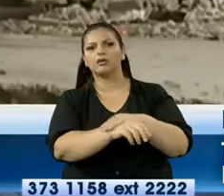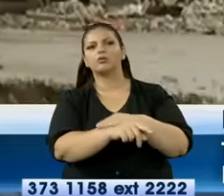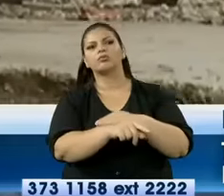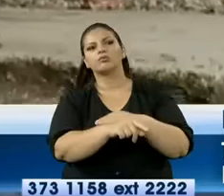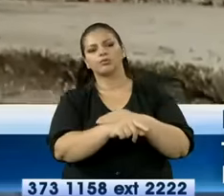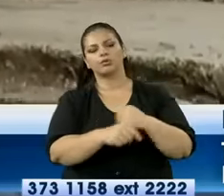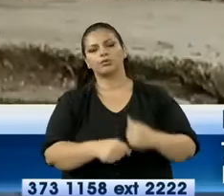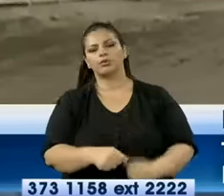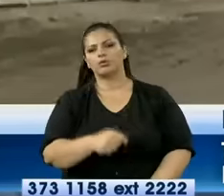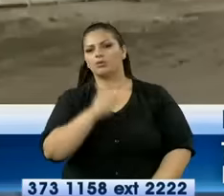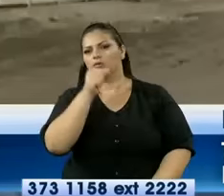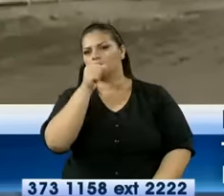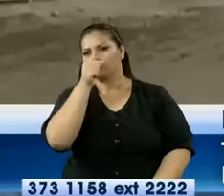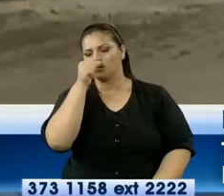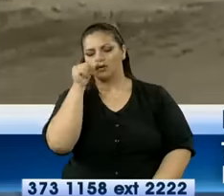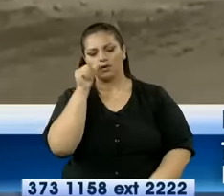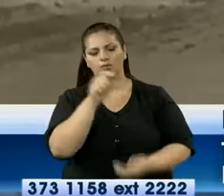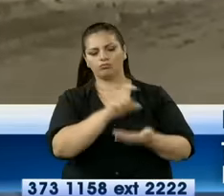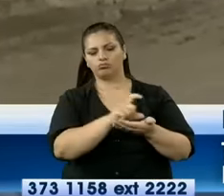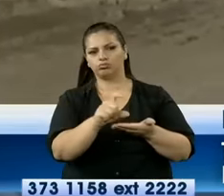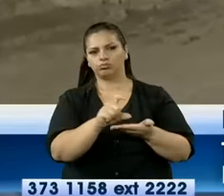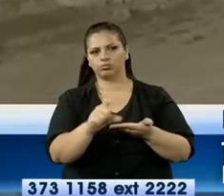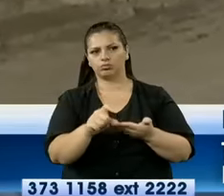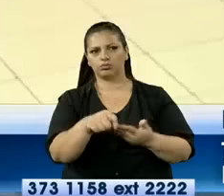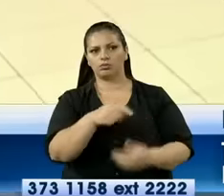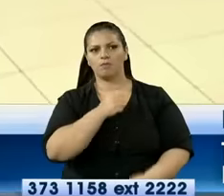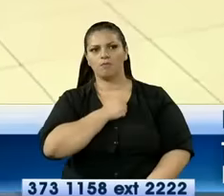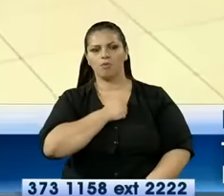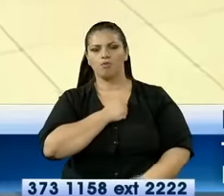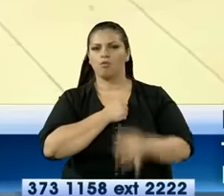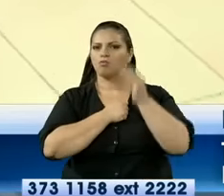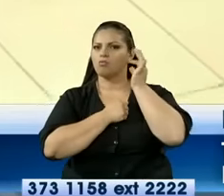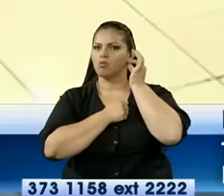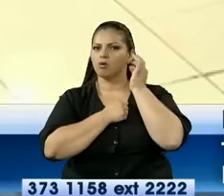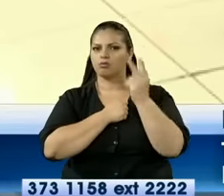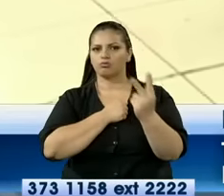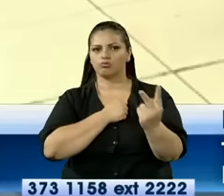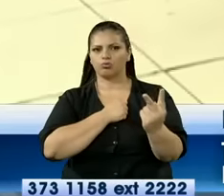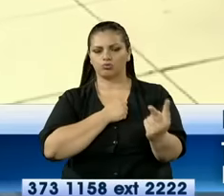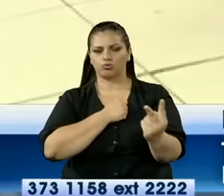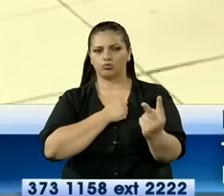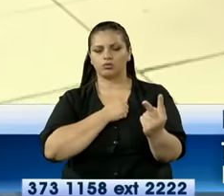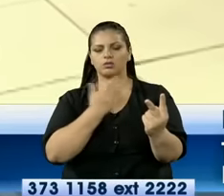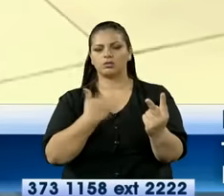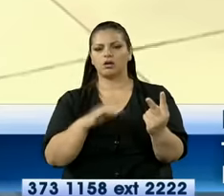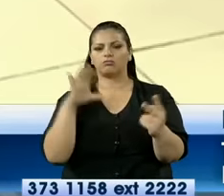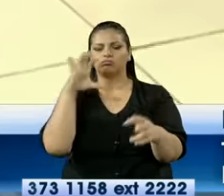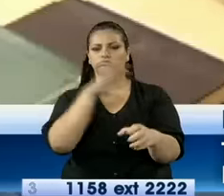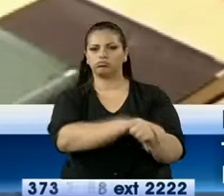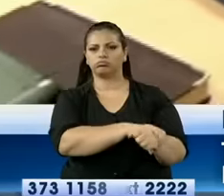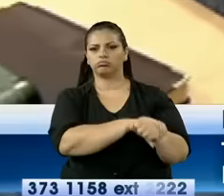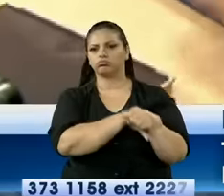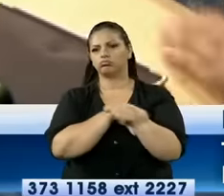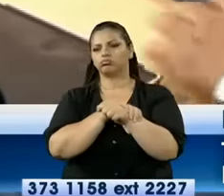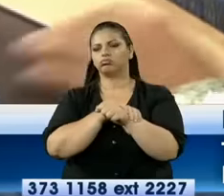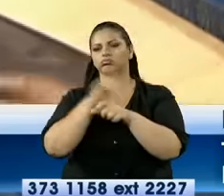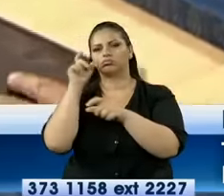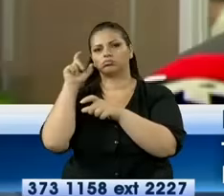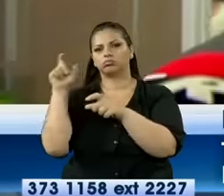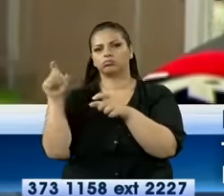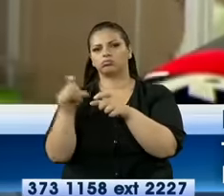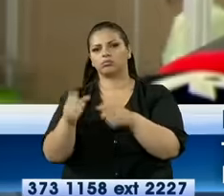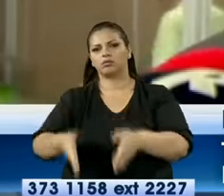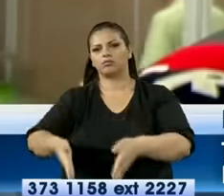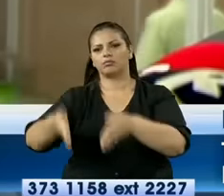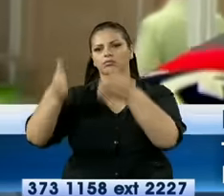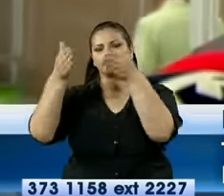en Flor de Bastión, bloque 10, noroeste de Guayaquil. Dos mujeres fueron aprehendidas y llevadas hasta la Fiscalía de Flagrancia.